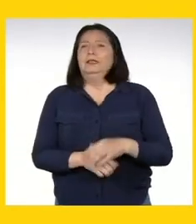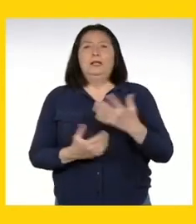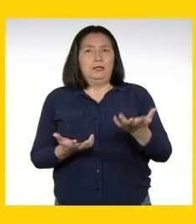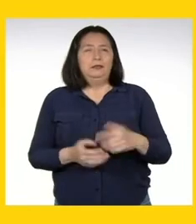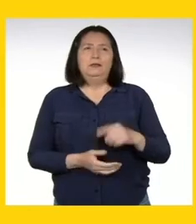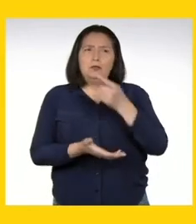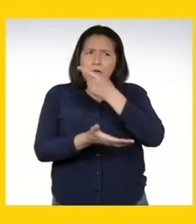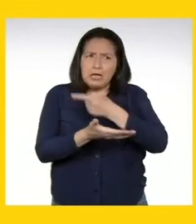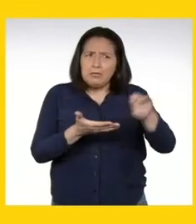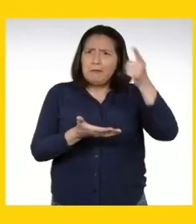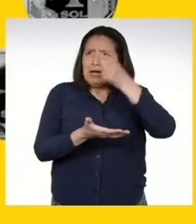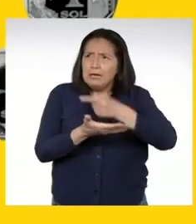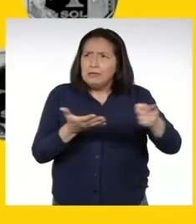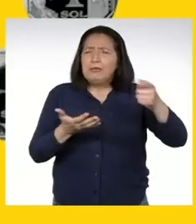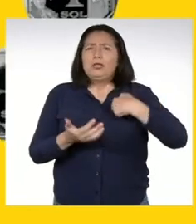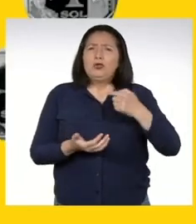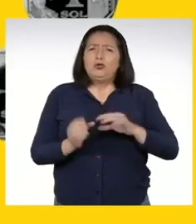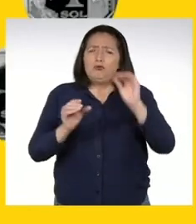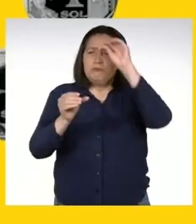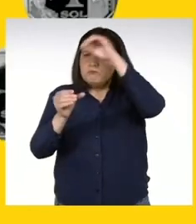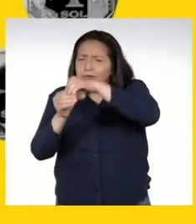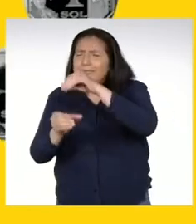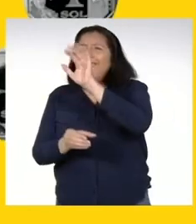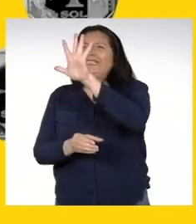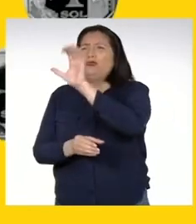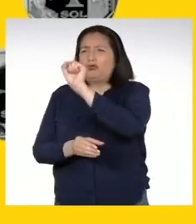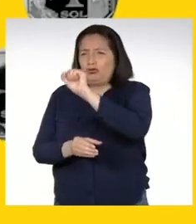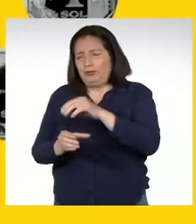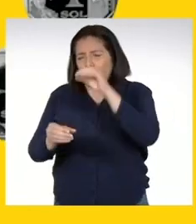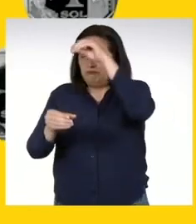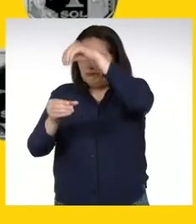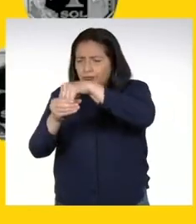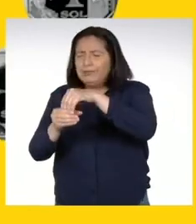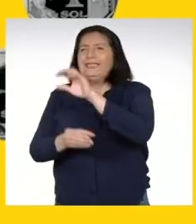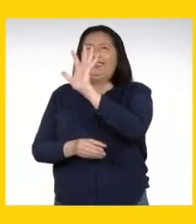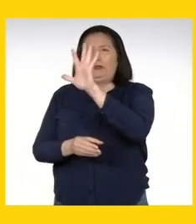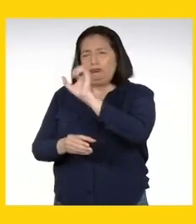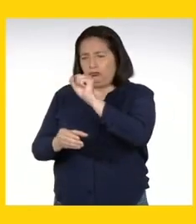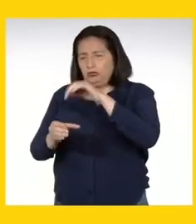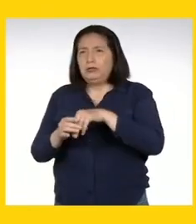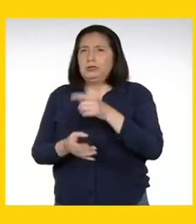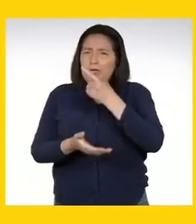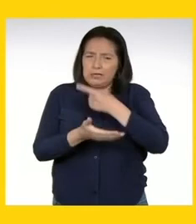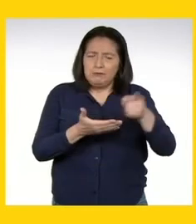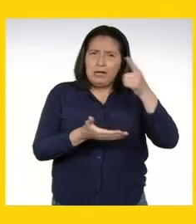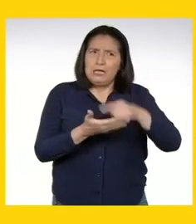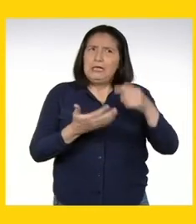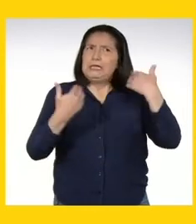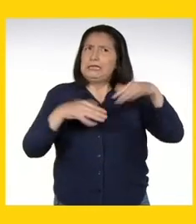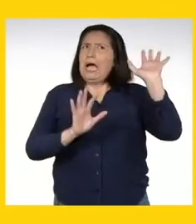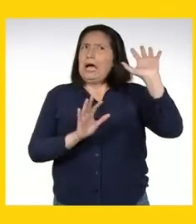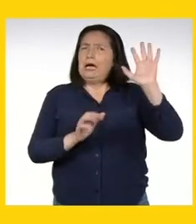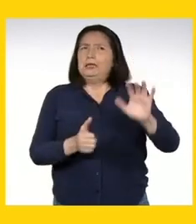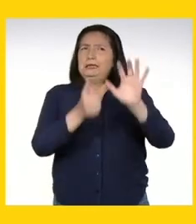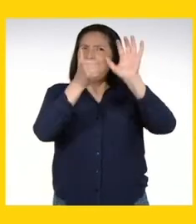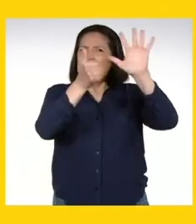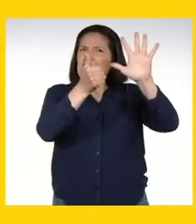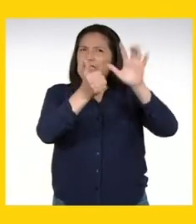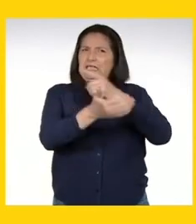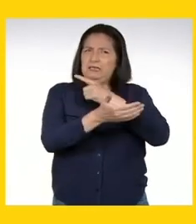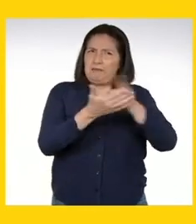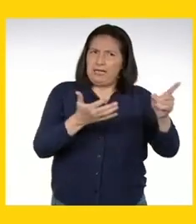Cada semana he ahorrado 5 soles en mi alcancía. Si ya ahorré 6